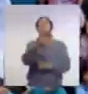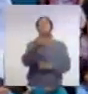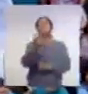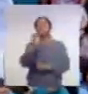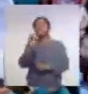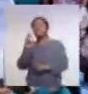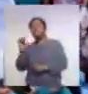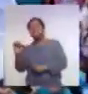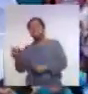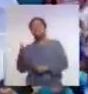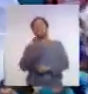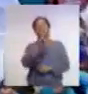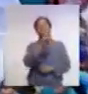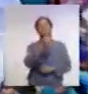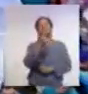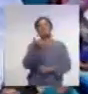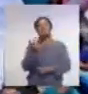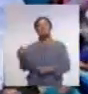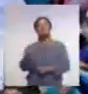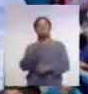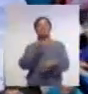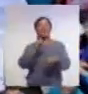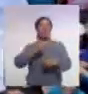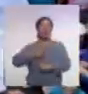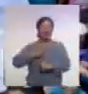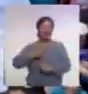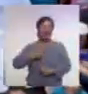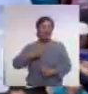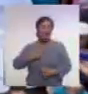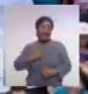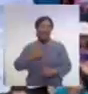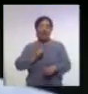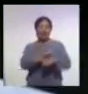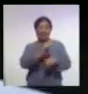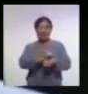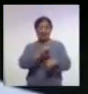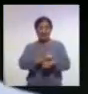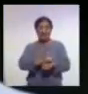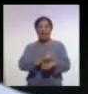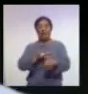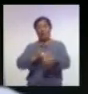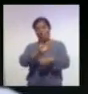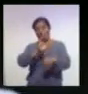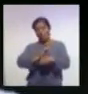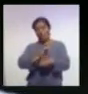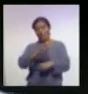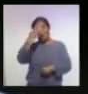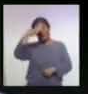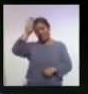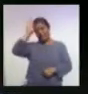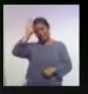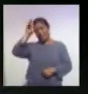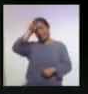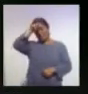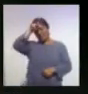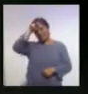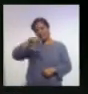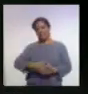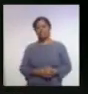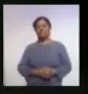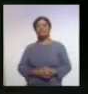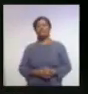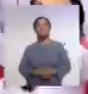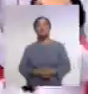total de 36, Canadá, Argentina, Colombia, Cuba y Perú complementan los 8 primeros lugares. En cuanto a la actividad de este día, bueno,